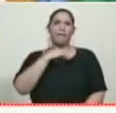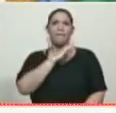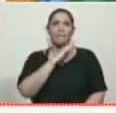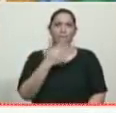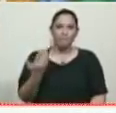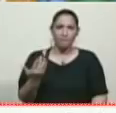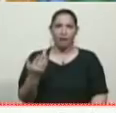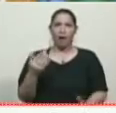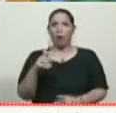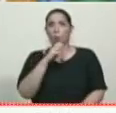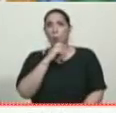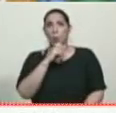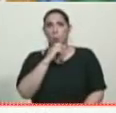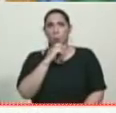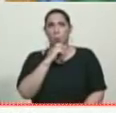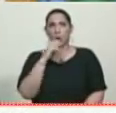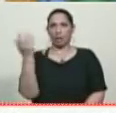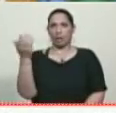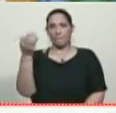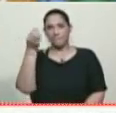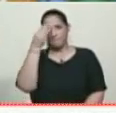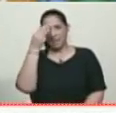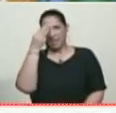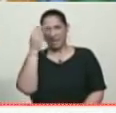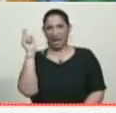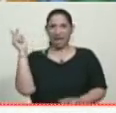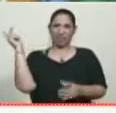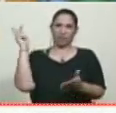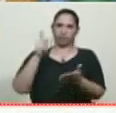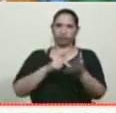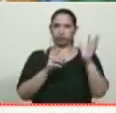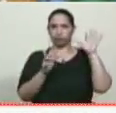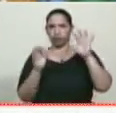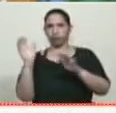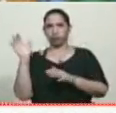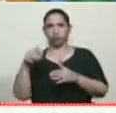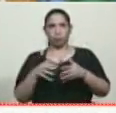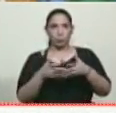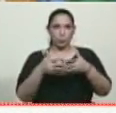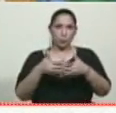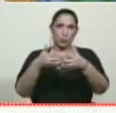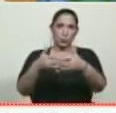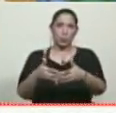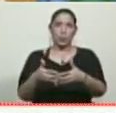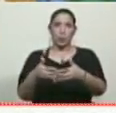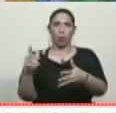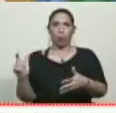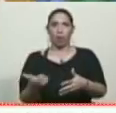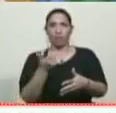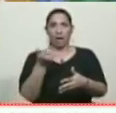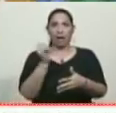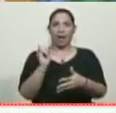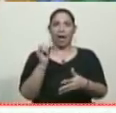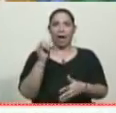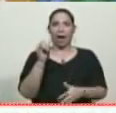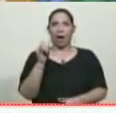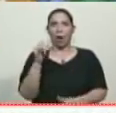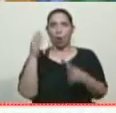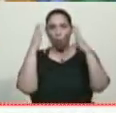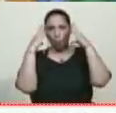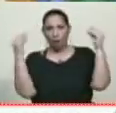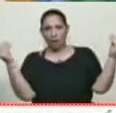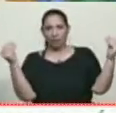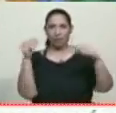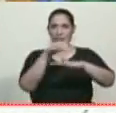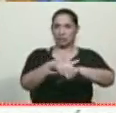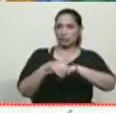venir corsarios, piratas, sinvergüenzas, filibusteros de todo tipo a Guayana. Hay holandeses, hay ingleses, hay